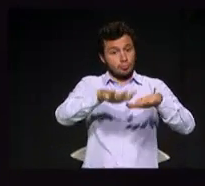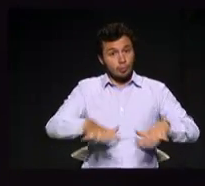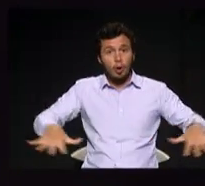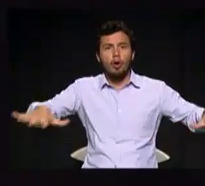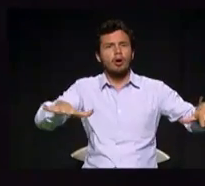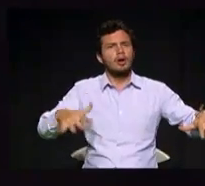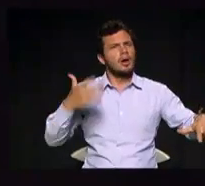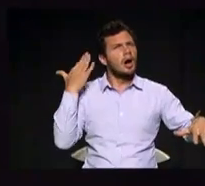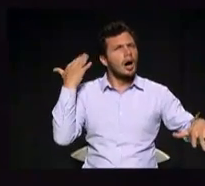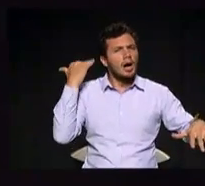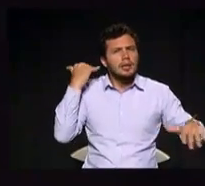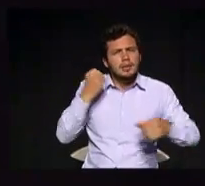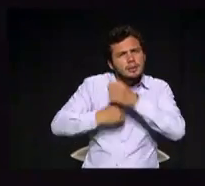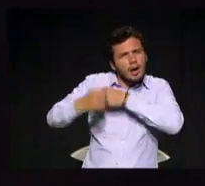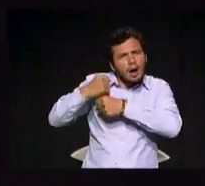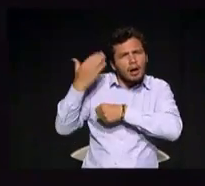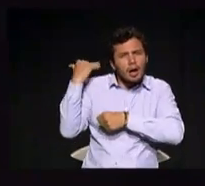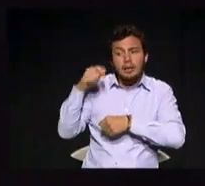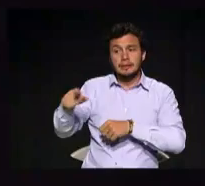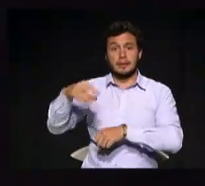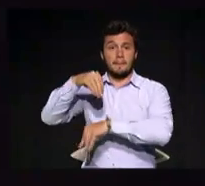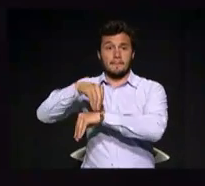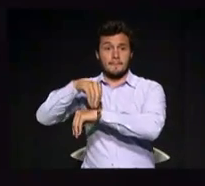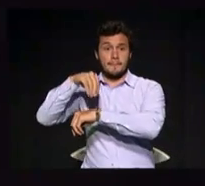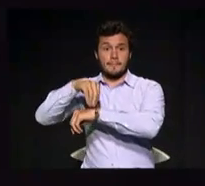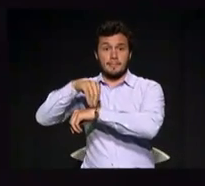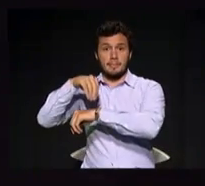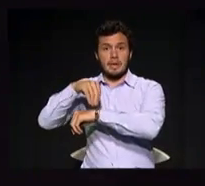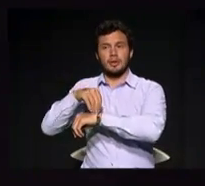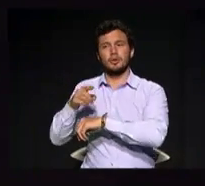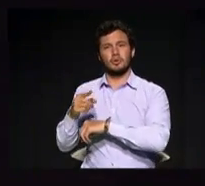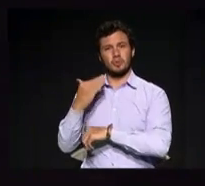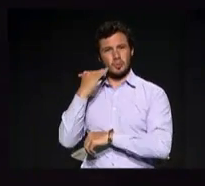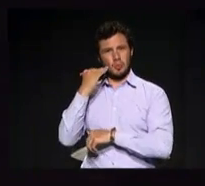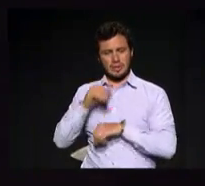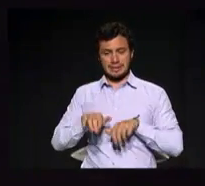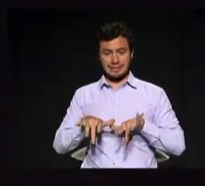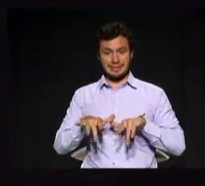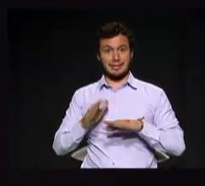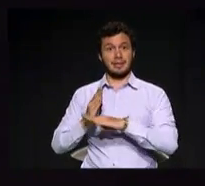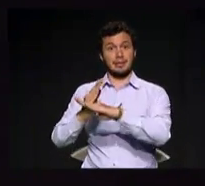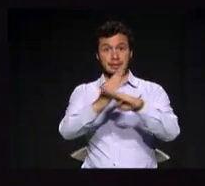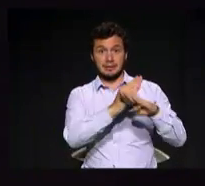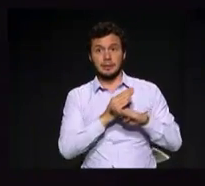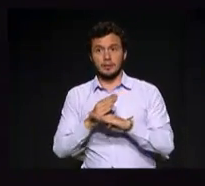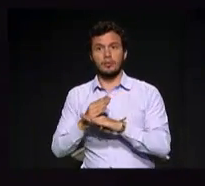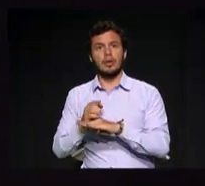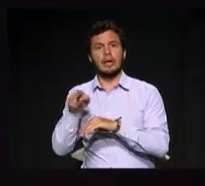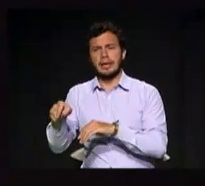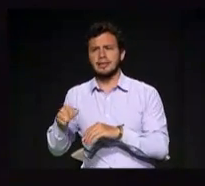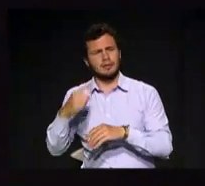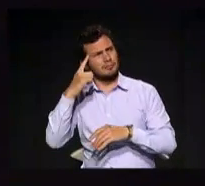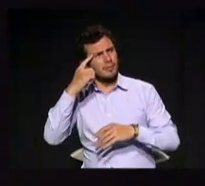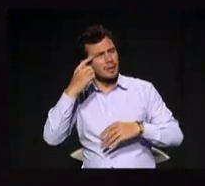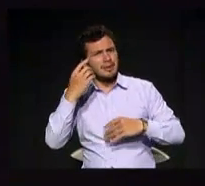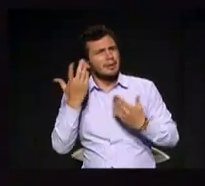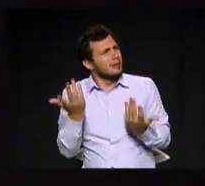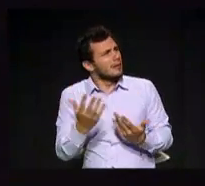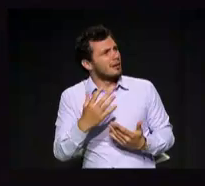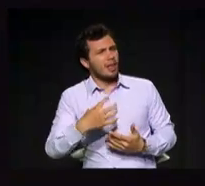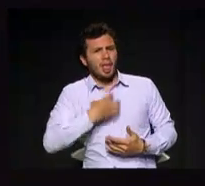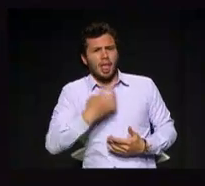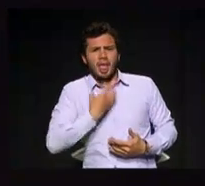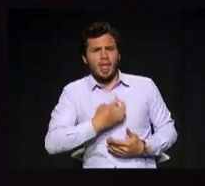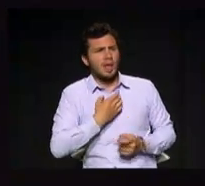belho la secretaria de seguridad de bello se estaba quejando porque el secretario de seguridad de medellín no le pasaba el teléfono no le atendía